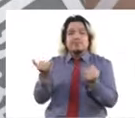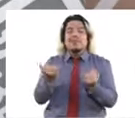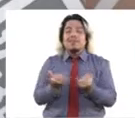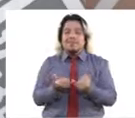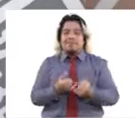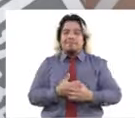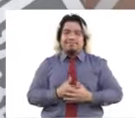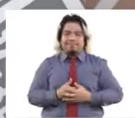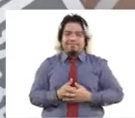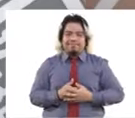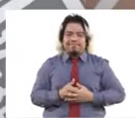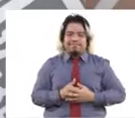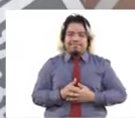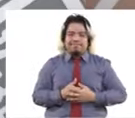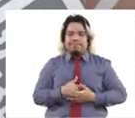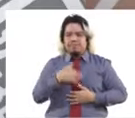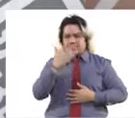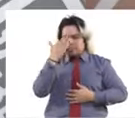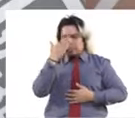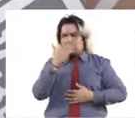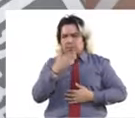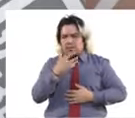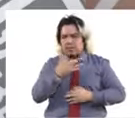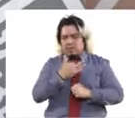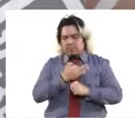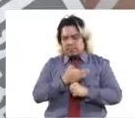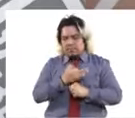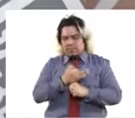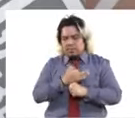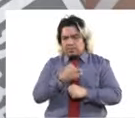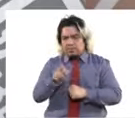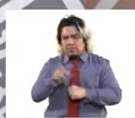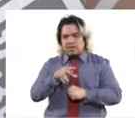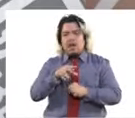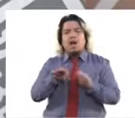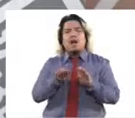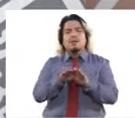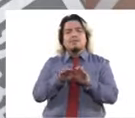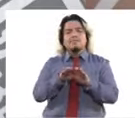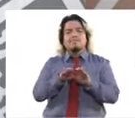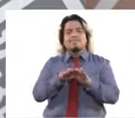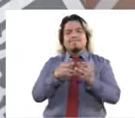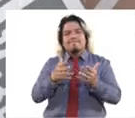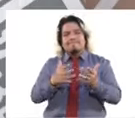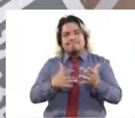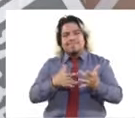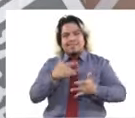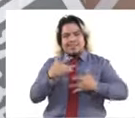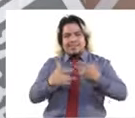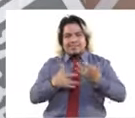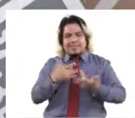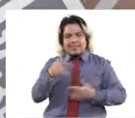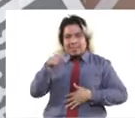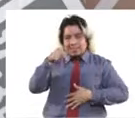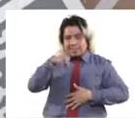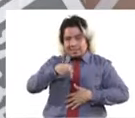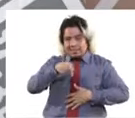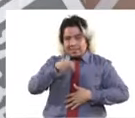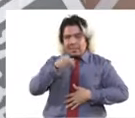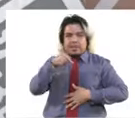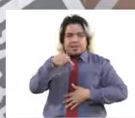entrando a ustedes en este momento a ser parte de la mejor policía del país.